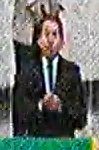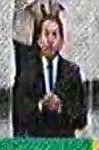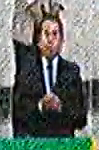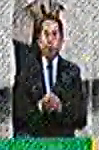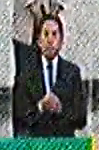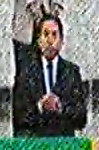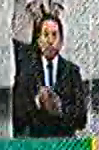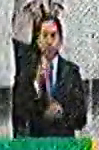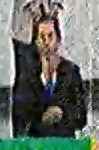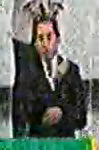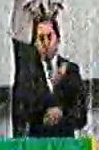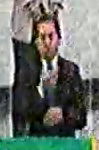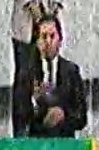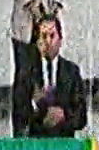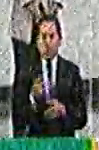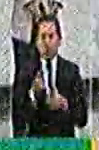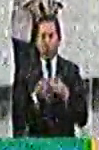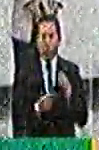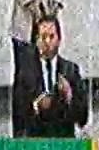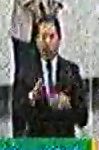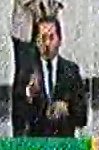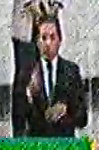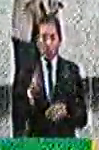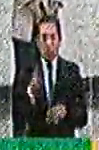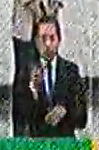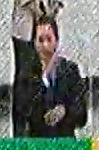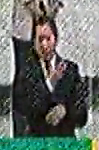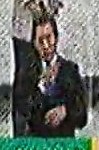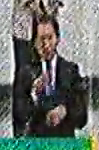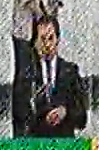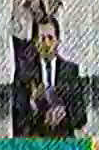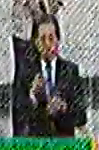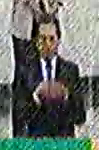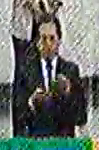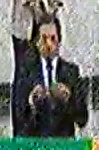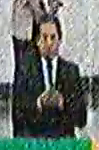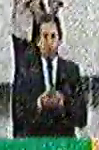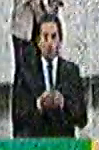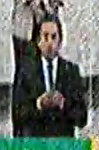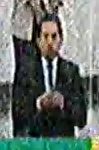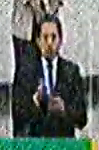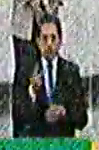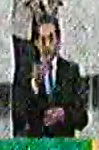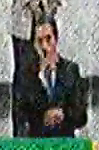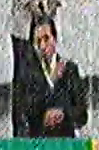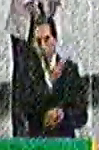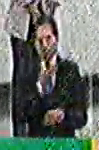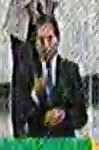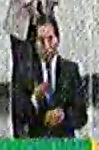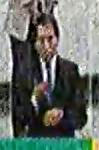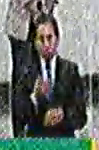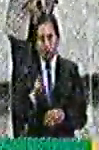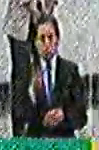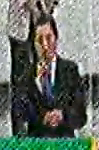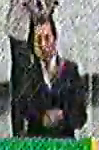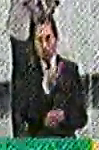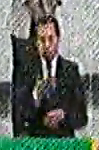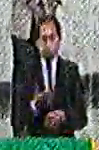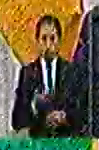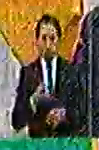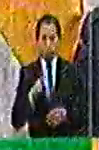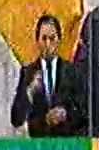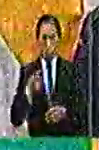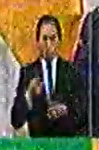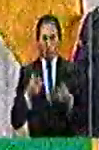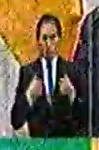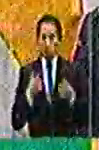al presidente en ausencia le sustituye el vicepresidente del Estado, y en ausencia del presidente y vicepresidente le